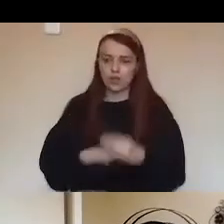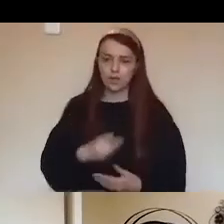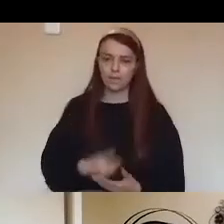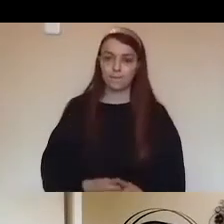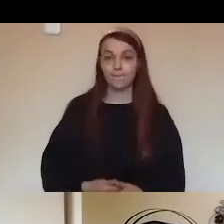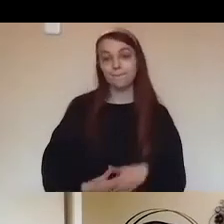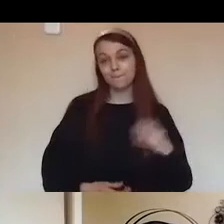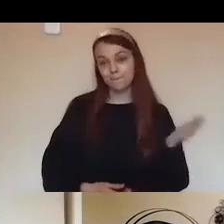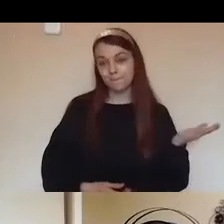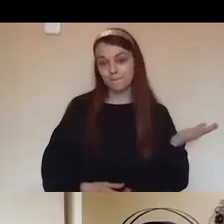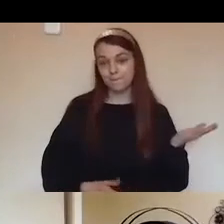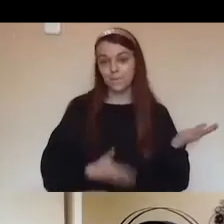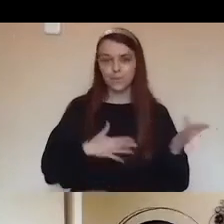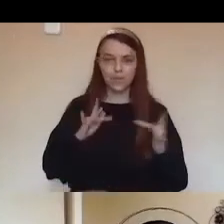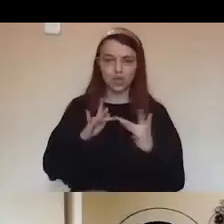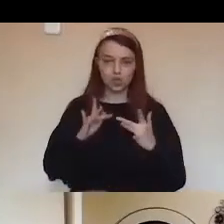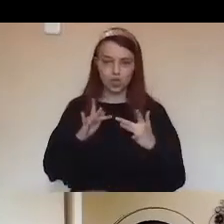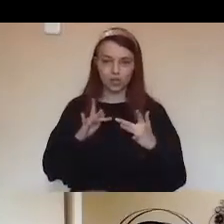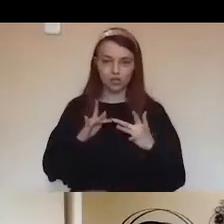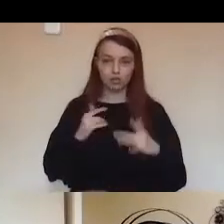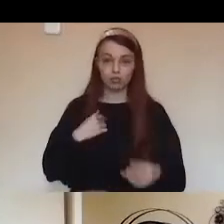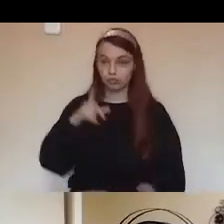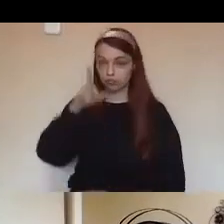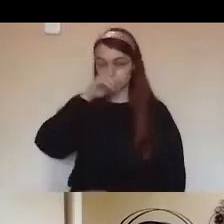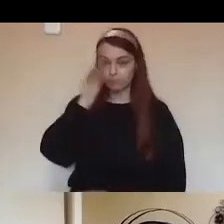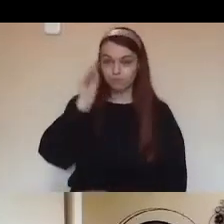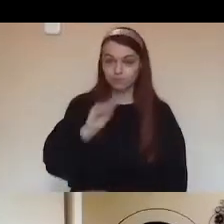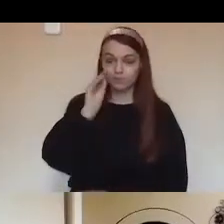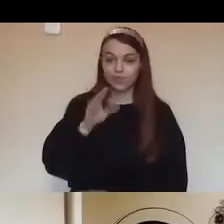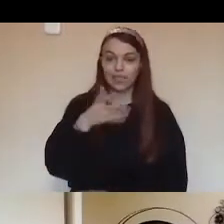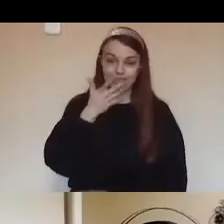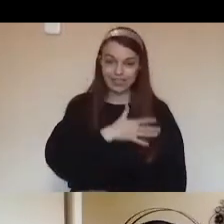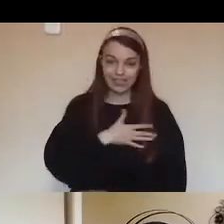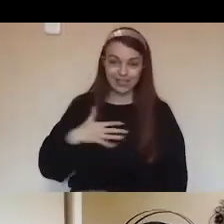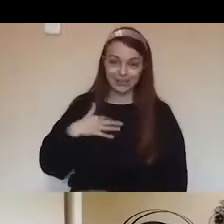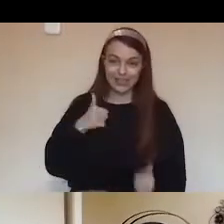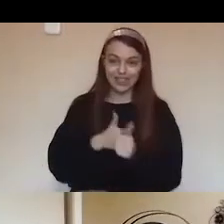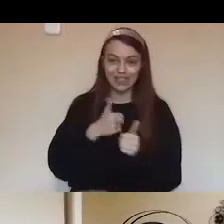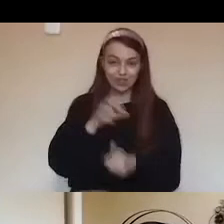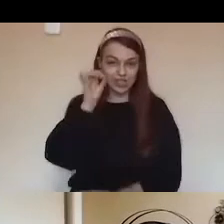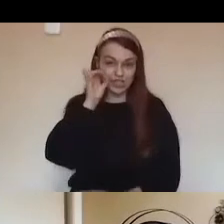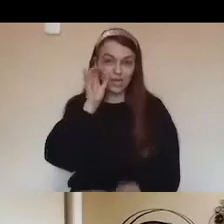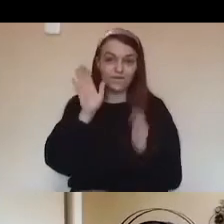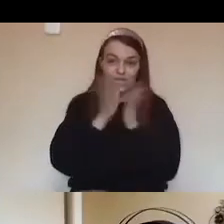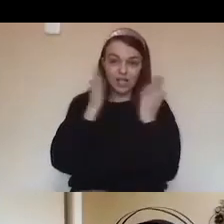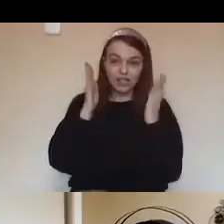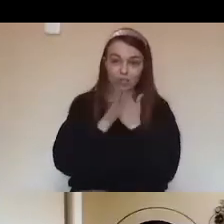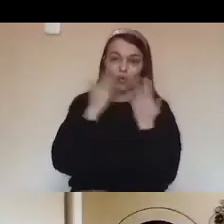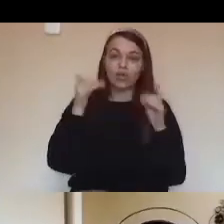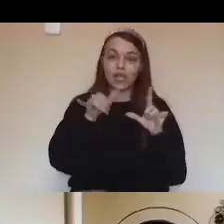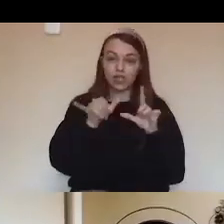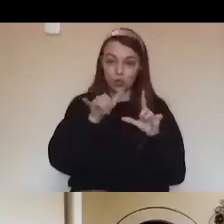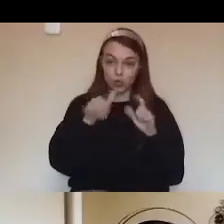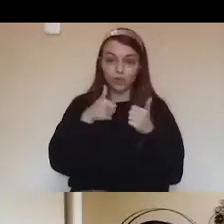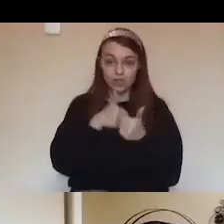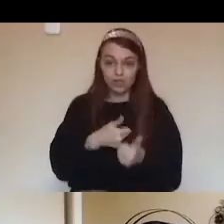dejo mis contactos, les recuerdo que se suscriban, que nos sigan en Instagram, en Facebook y en el canal de YouTube para